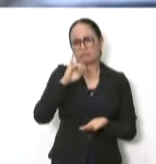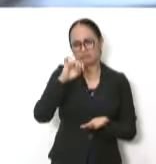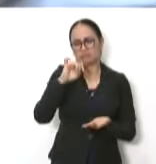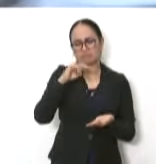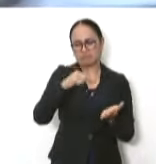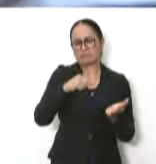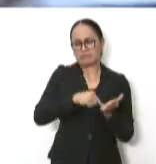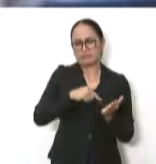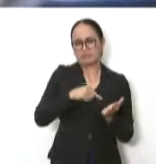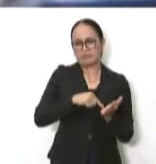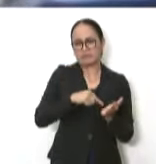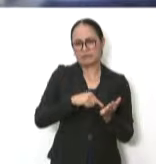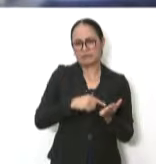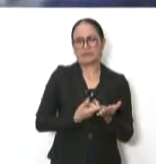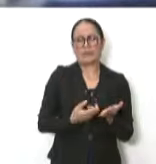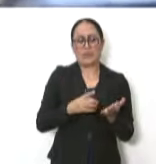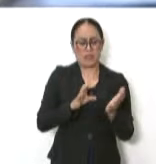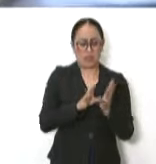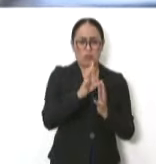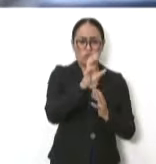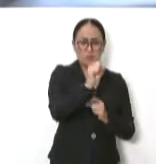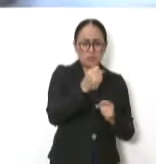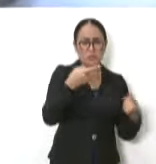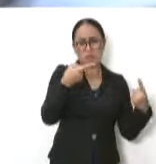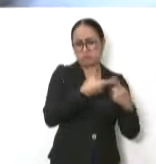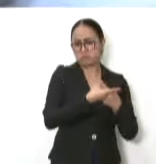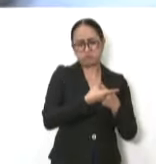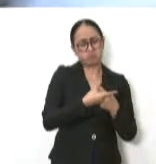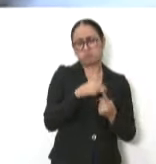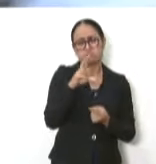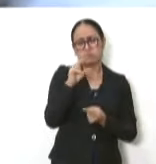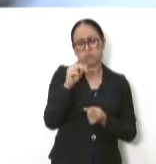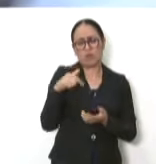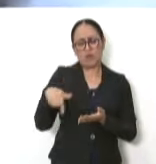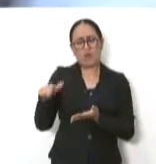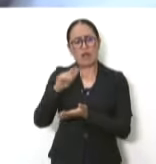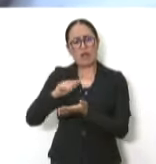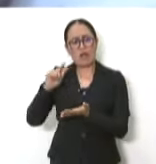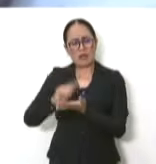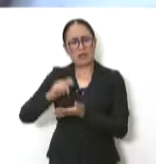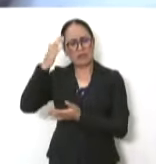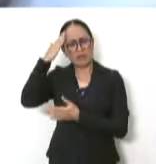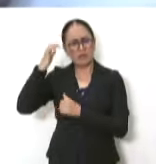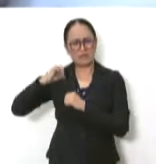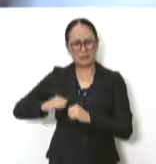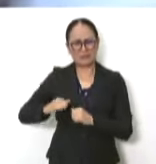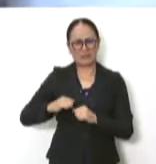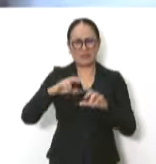que no sea anticonstitucional, porque si bien es cierto que la ley general establece